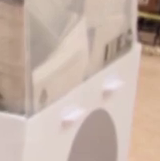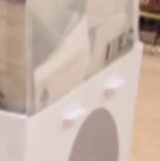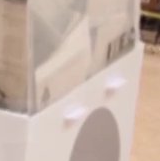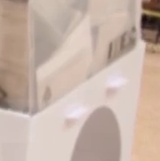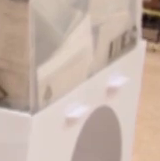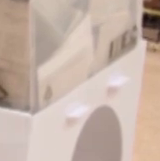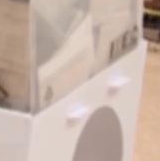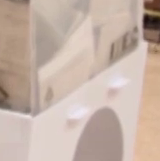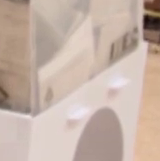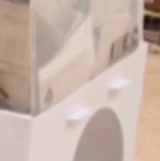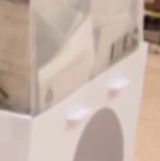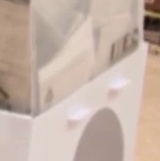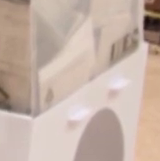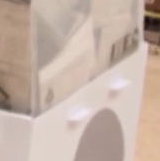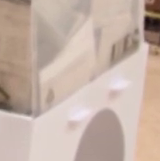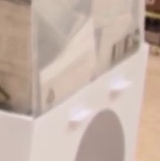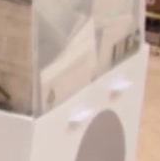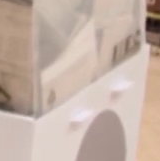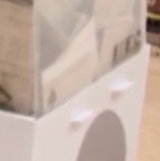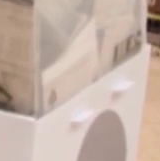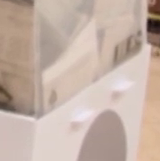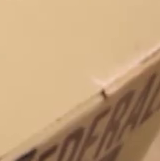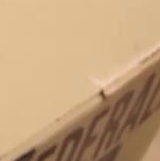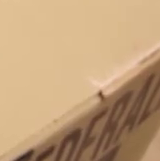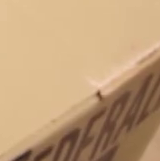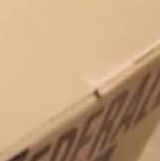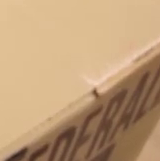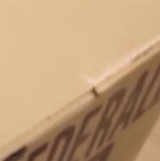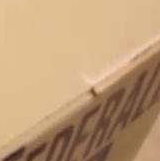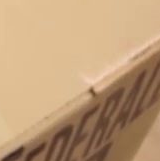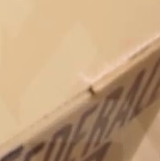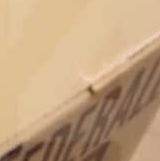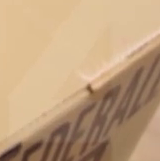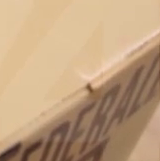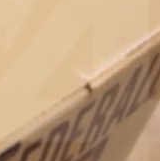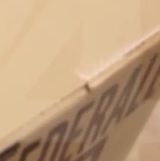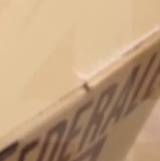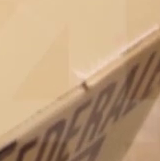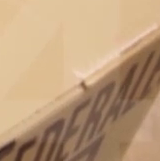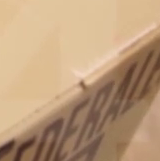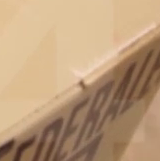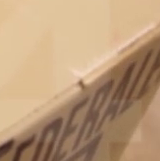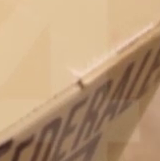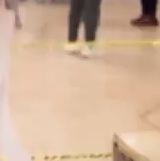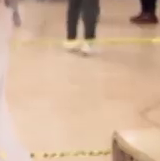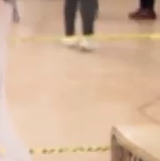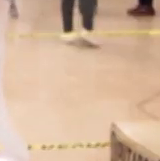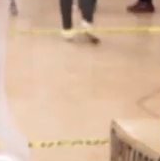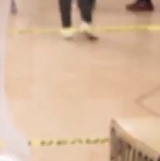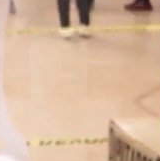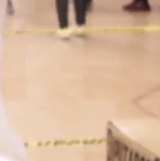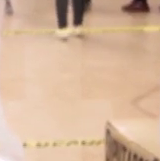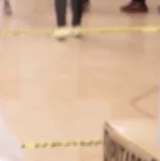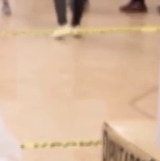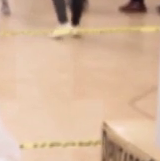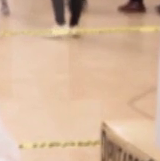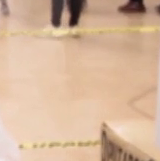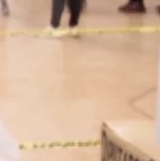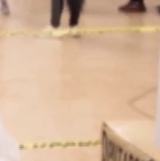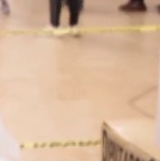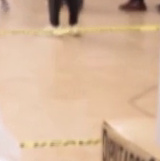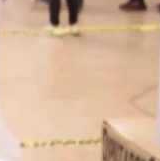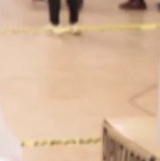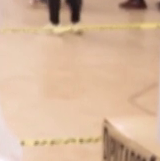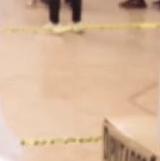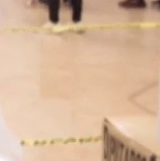Confirma el Tribunal Electoral de Tlaxcala las elecciones de la comunidad de Tepeytec en el municipio de Tlaxcala y de Olextla de Juárez